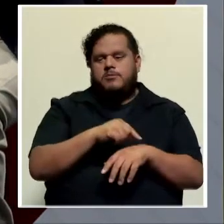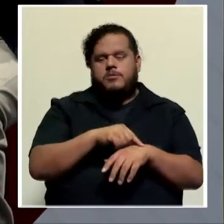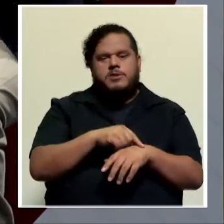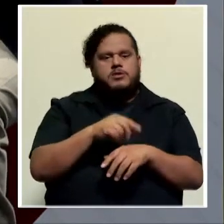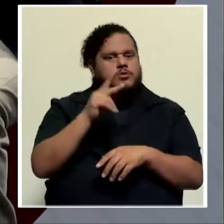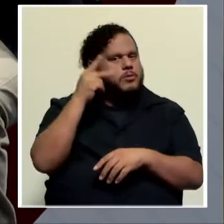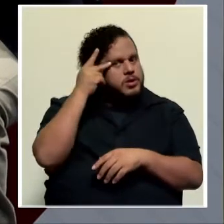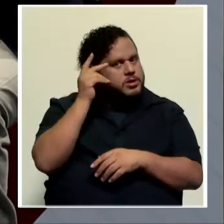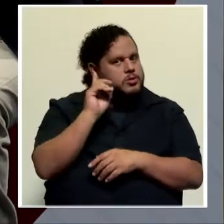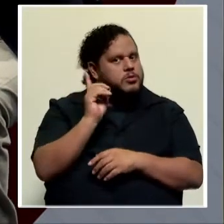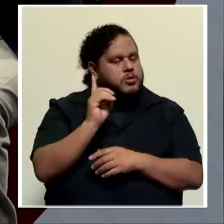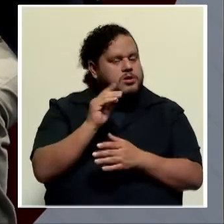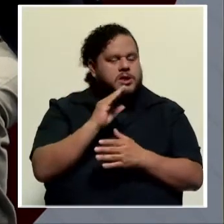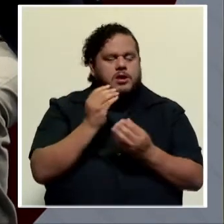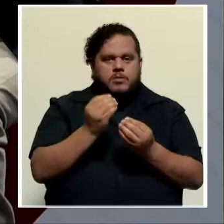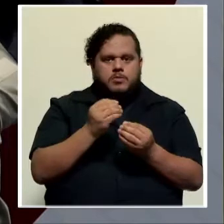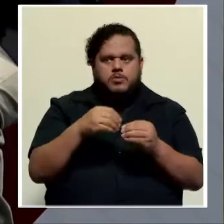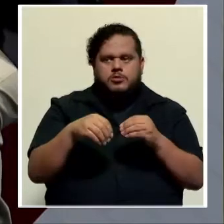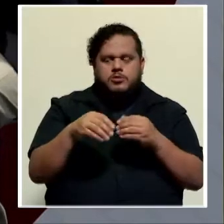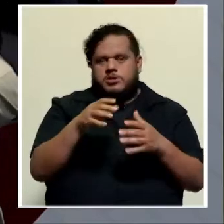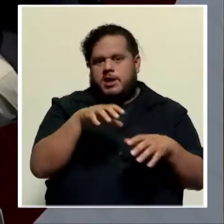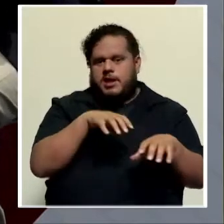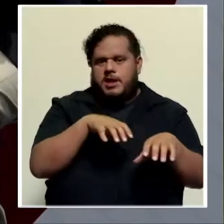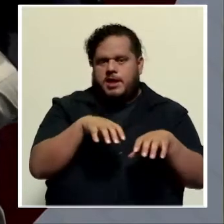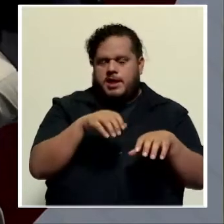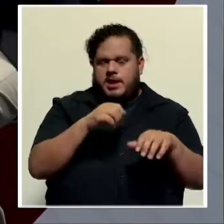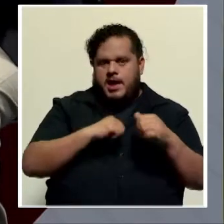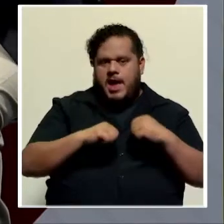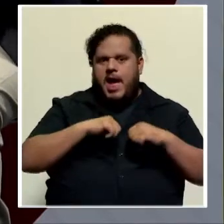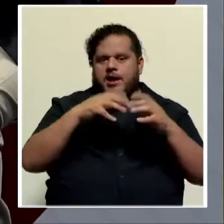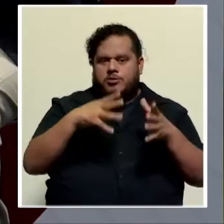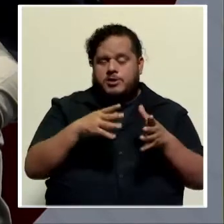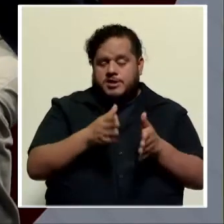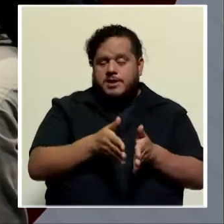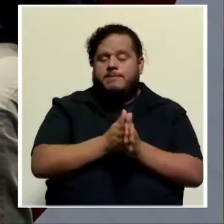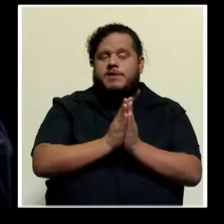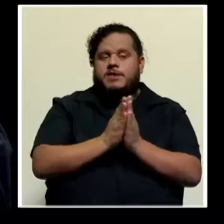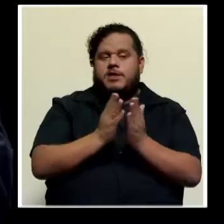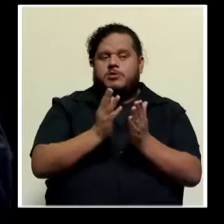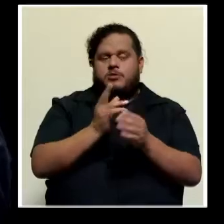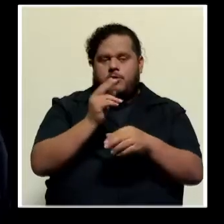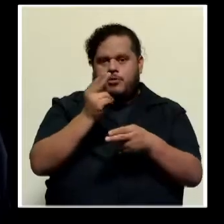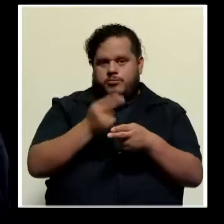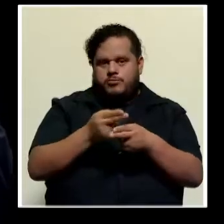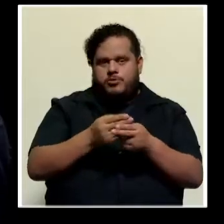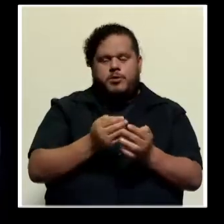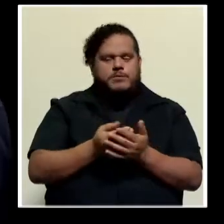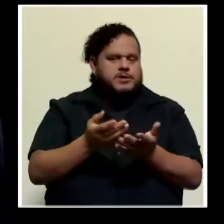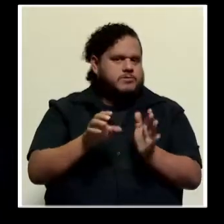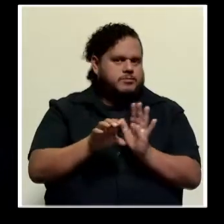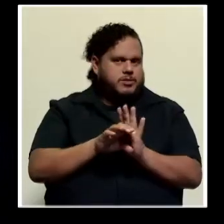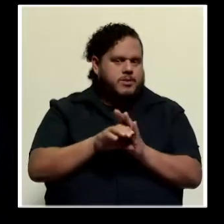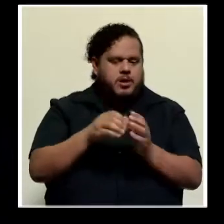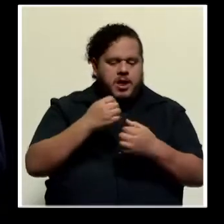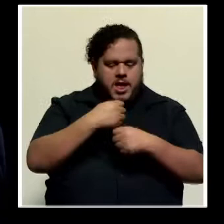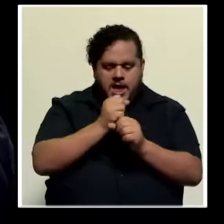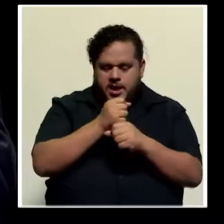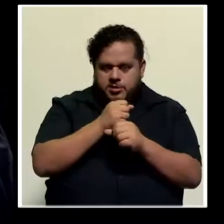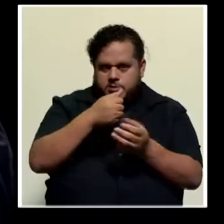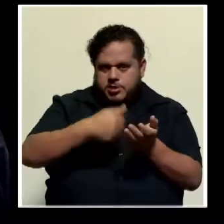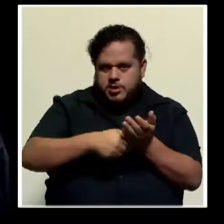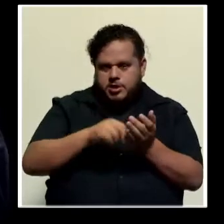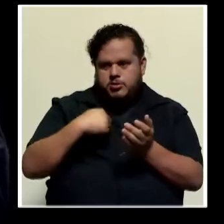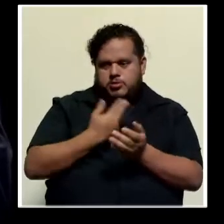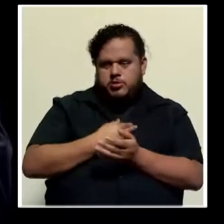donde muchísimos actores estaban pidiendo nombres. Bueno, incluso en Suma Electoral le hemos preguntado a